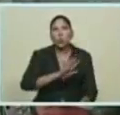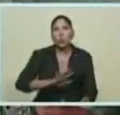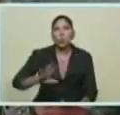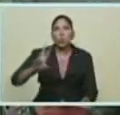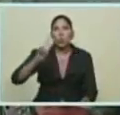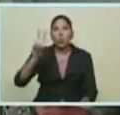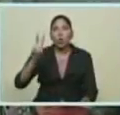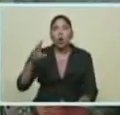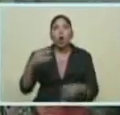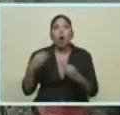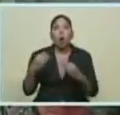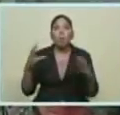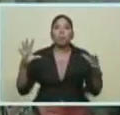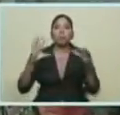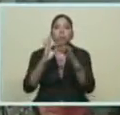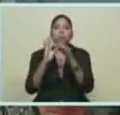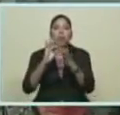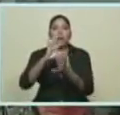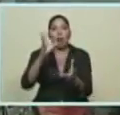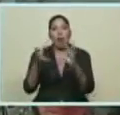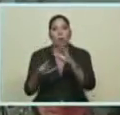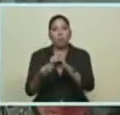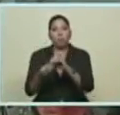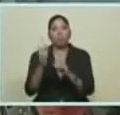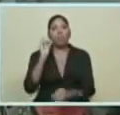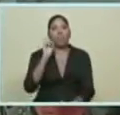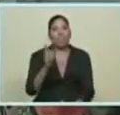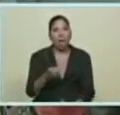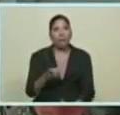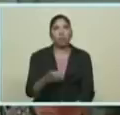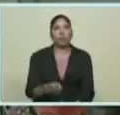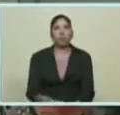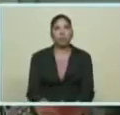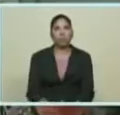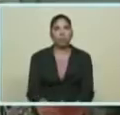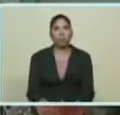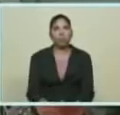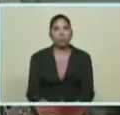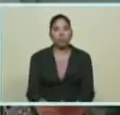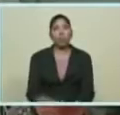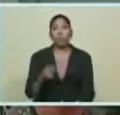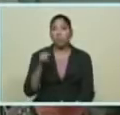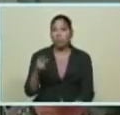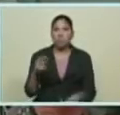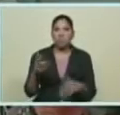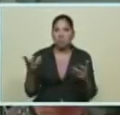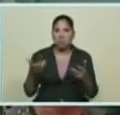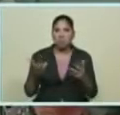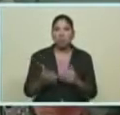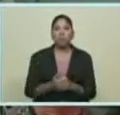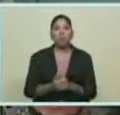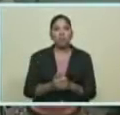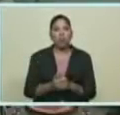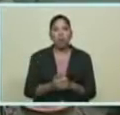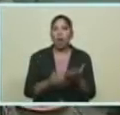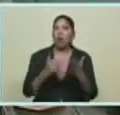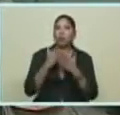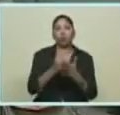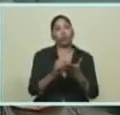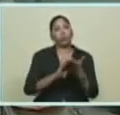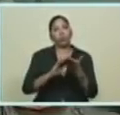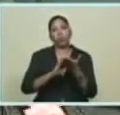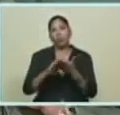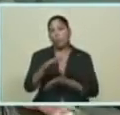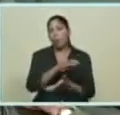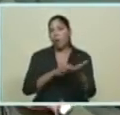los Comités Locales de Abastecimiento y Producción, y que se constituyen en un complemento necesario contra la guerra económica